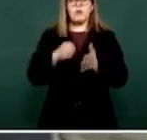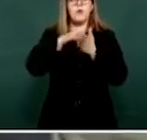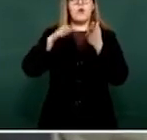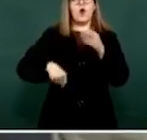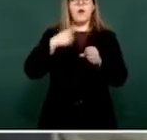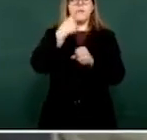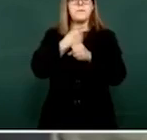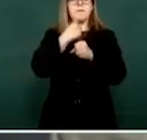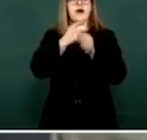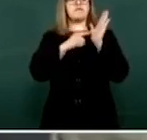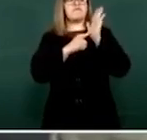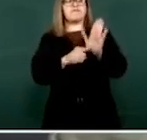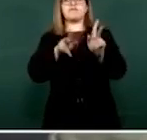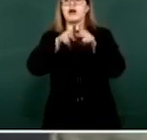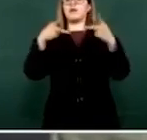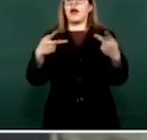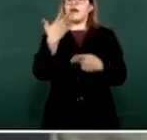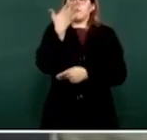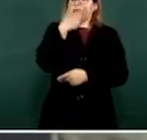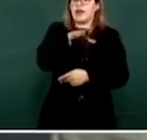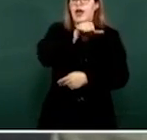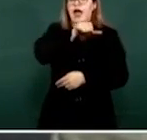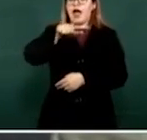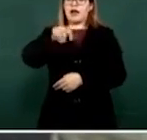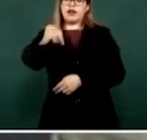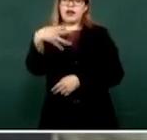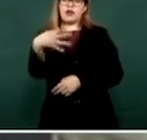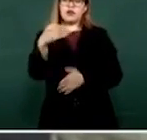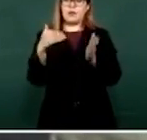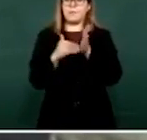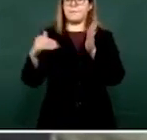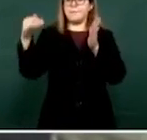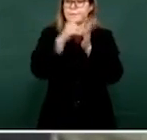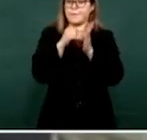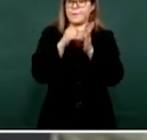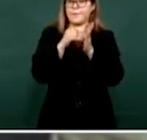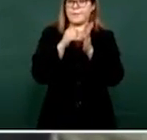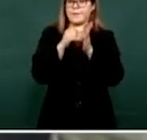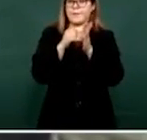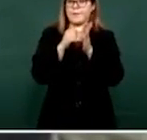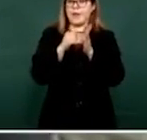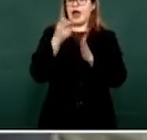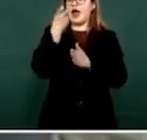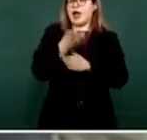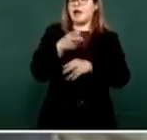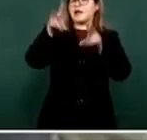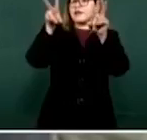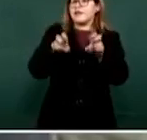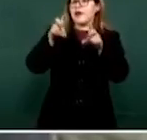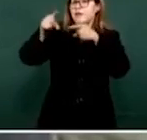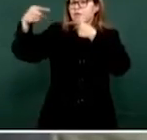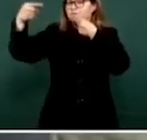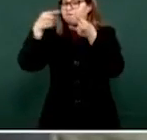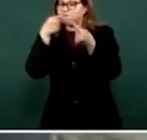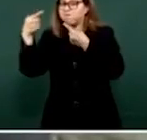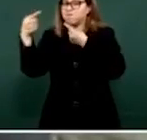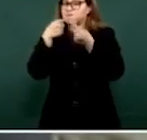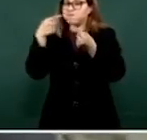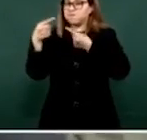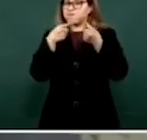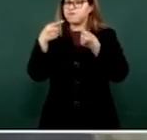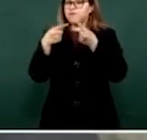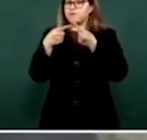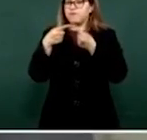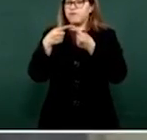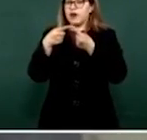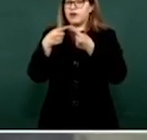dicen que se pierden de 10 a 14 millones de pesos, y ese fue un tema de diálogo en la mesa de